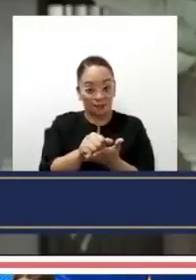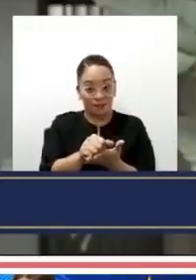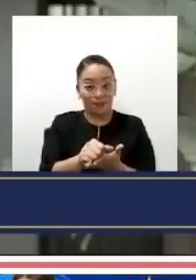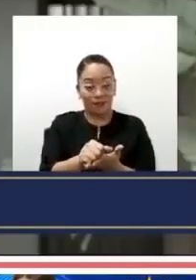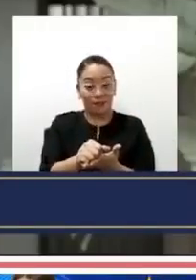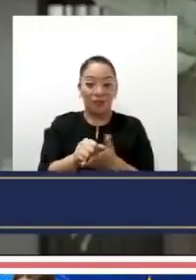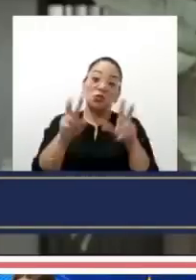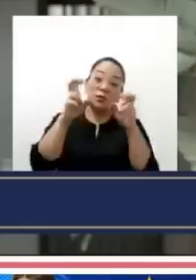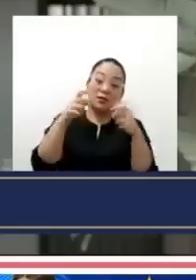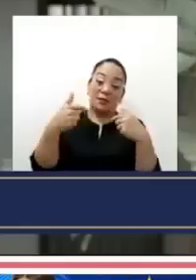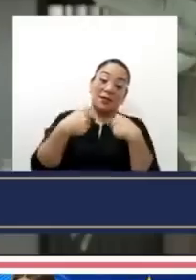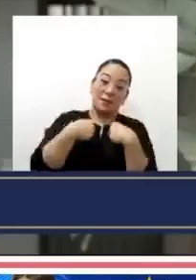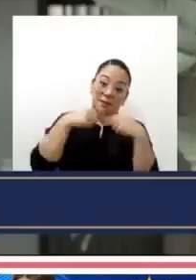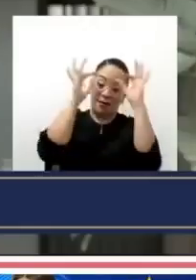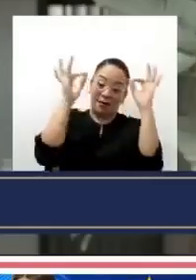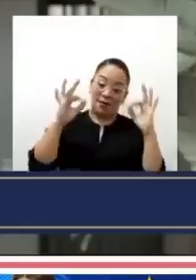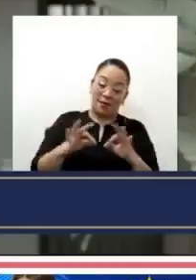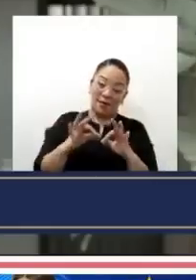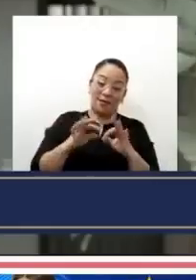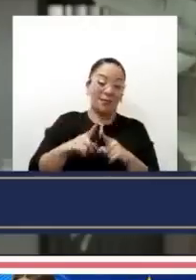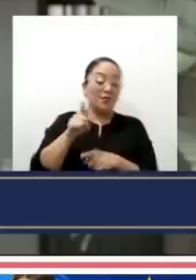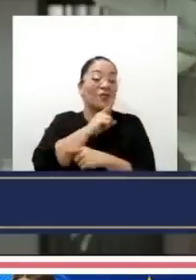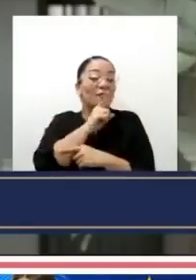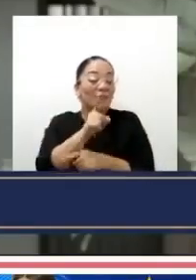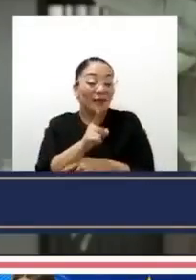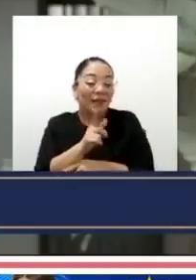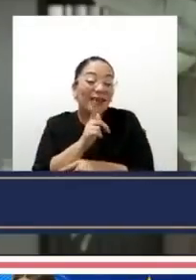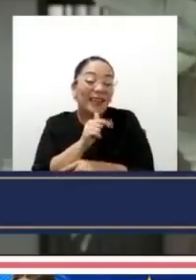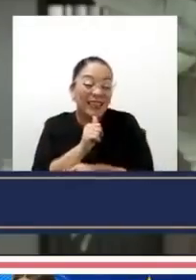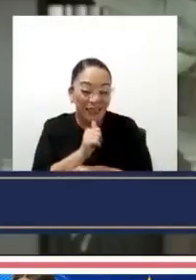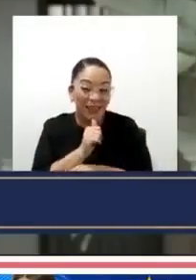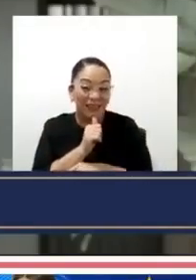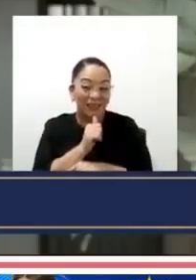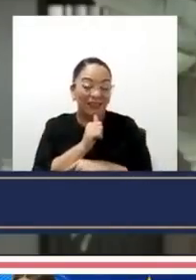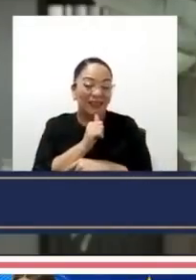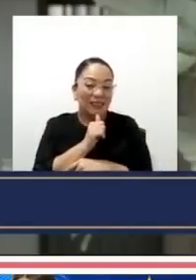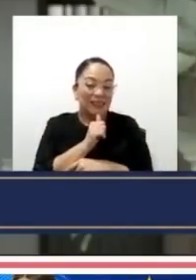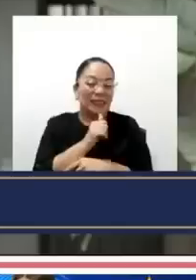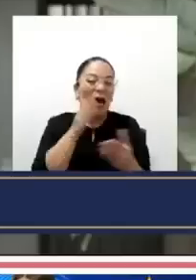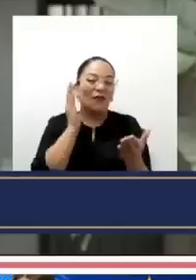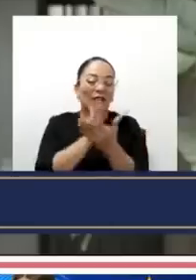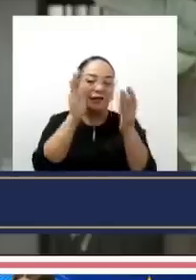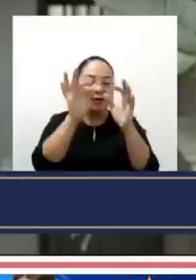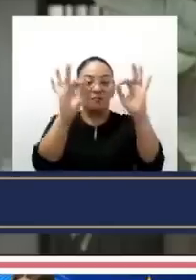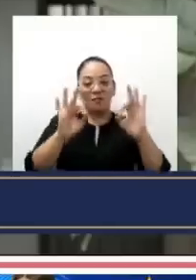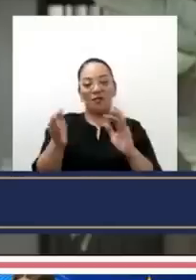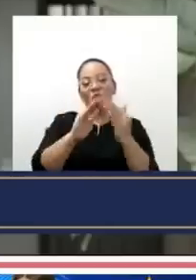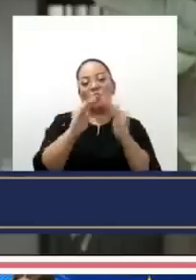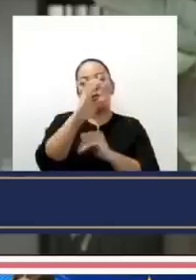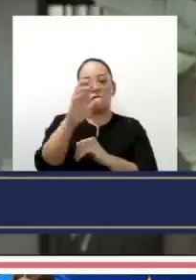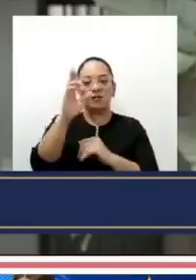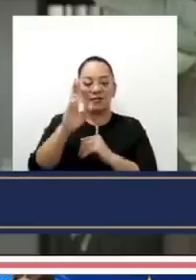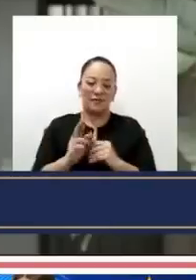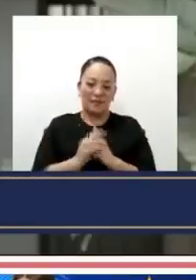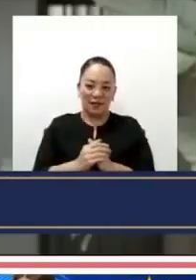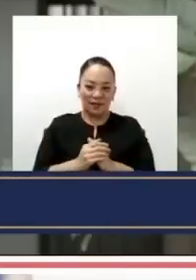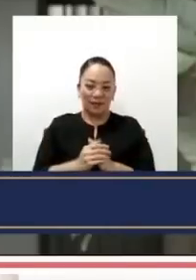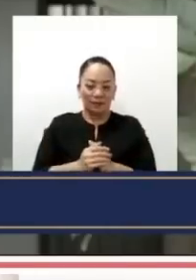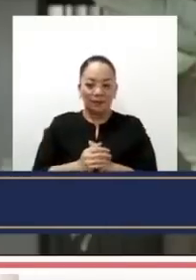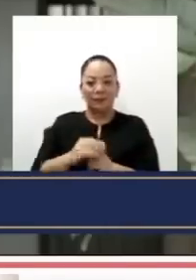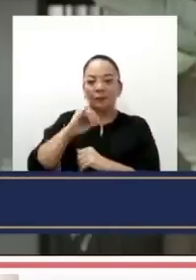según ellos a mí, cuando en realidad a quien ensucian es al pueblo de Costa Rica. Don José